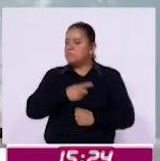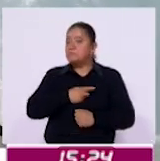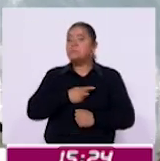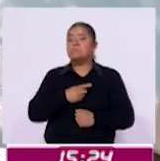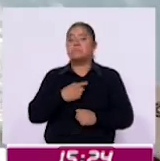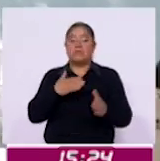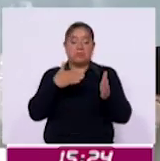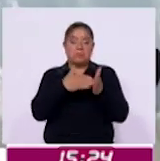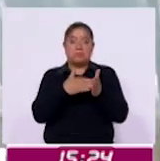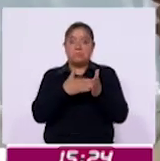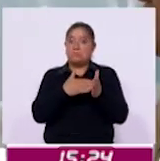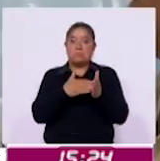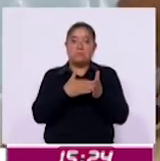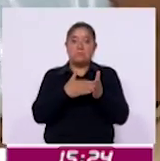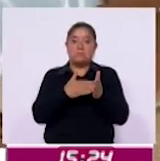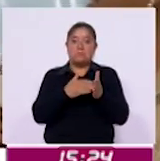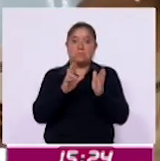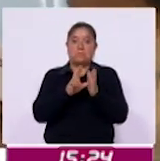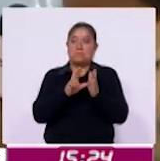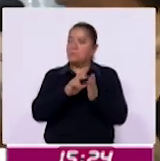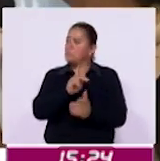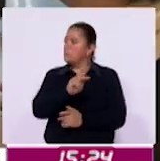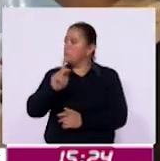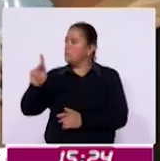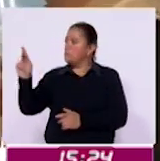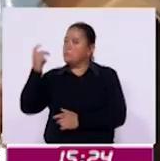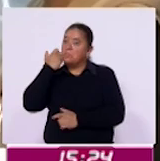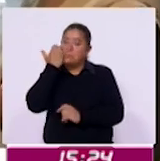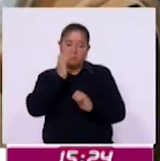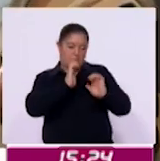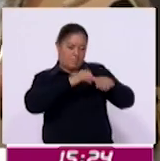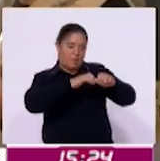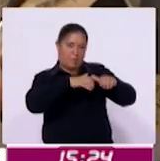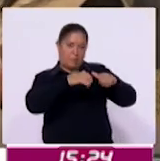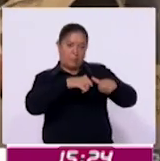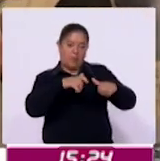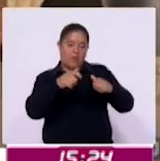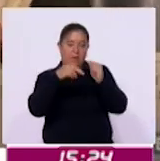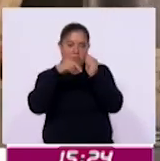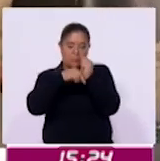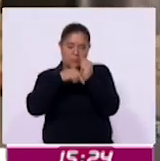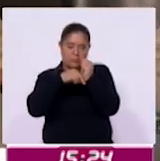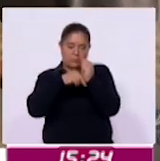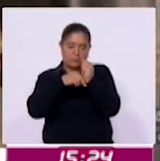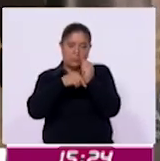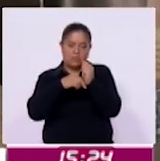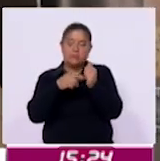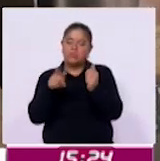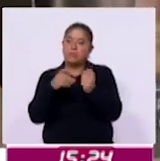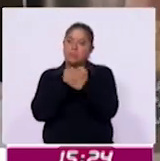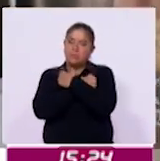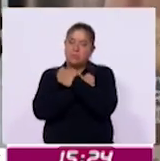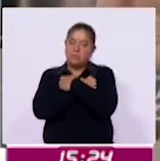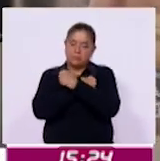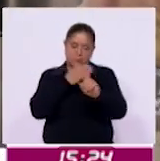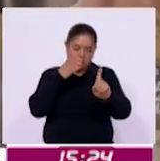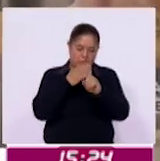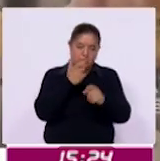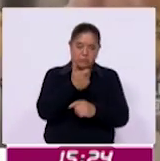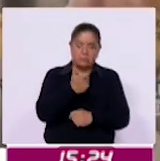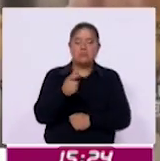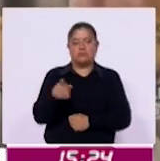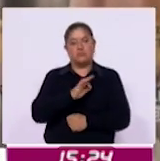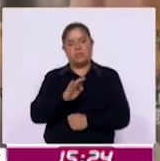haber límite de tarjetas, así que todos los que se quieran acercar y fomentar el ahorro, educarse en el área financiera, pueden